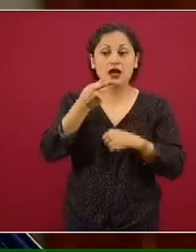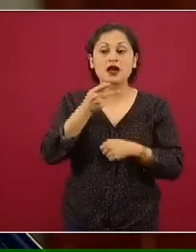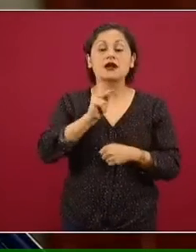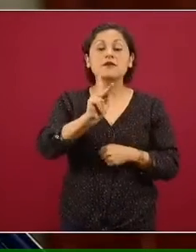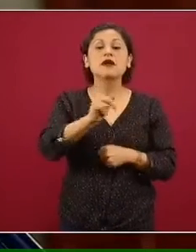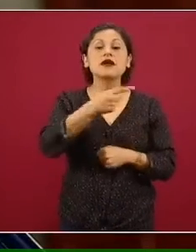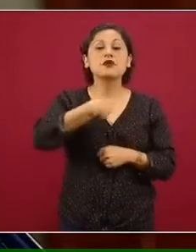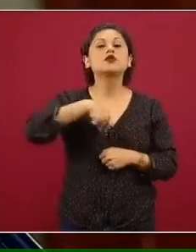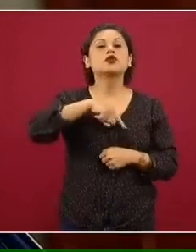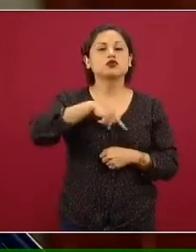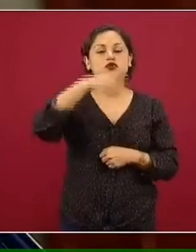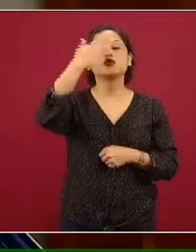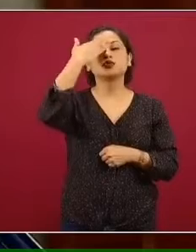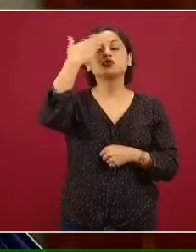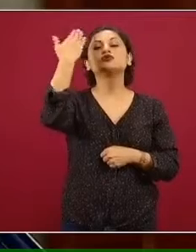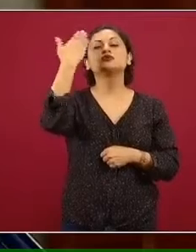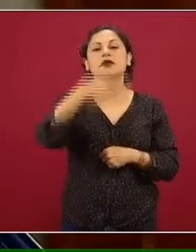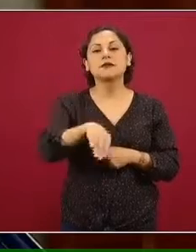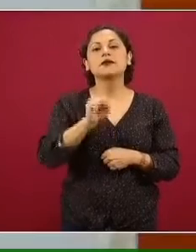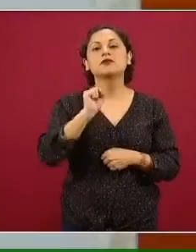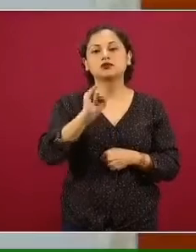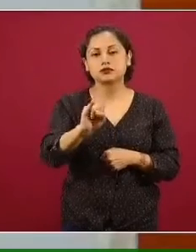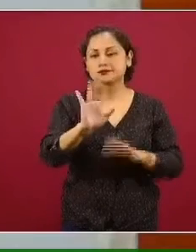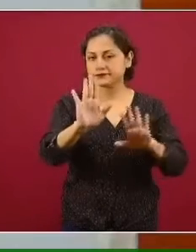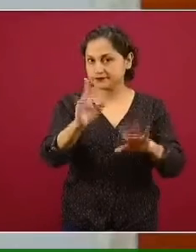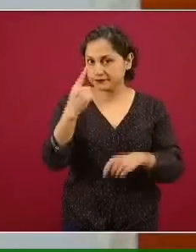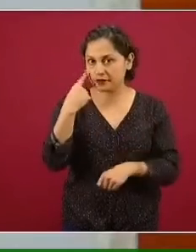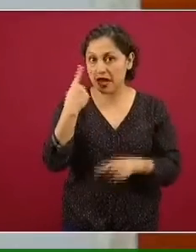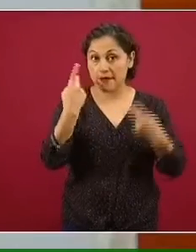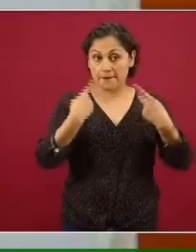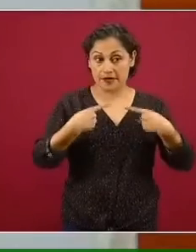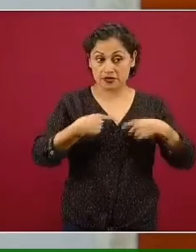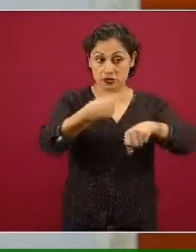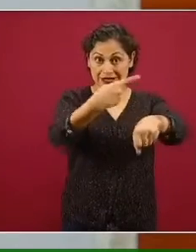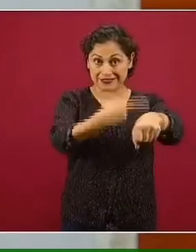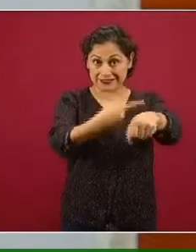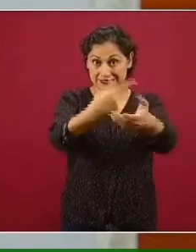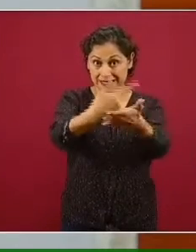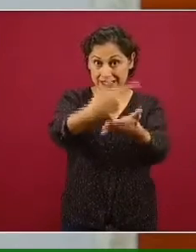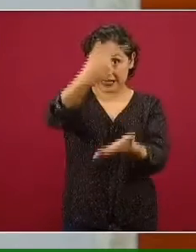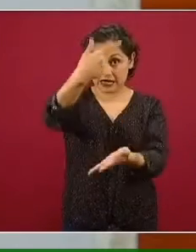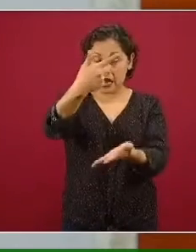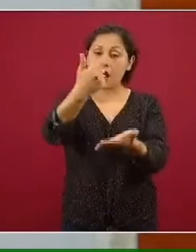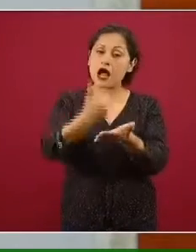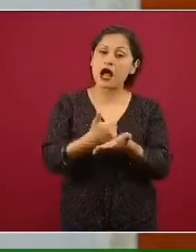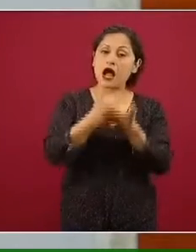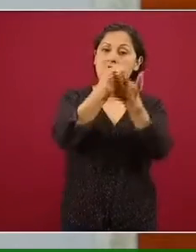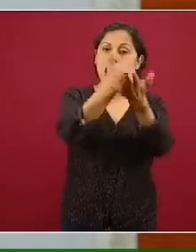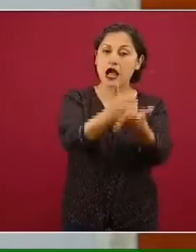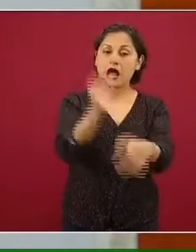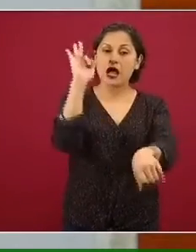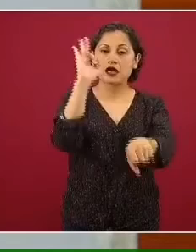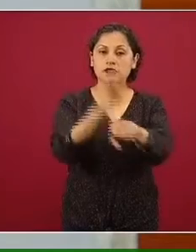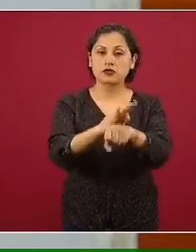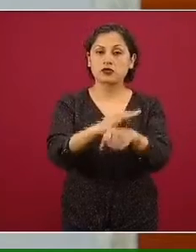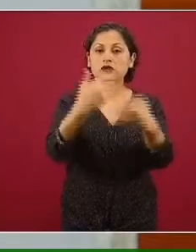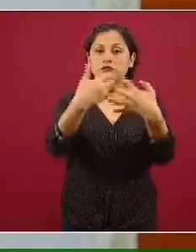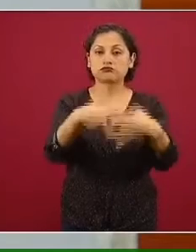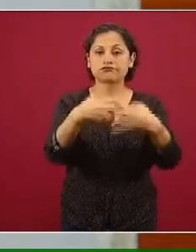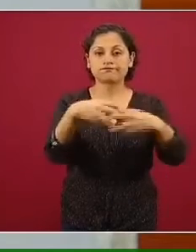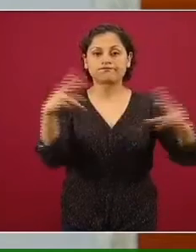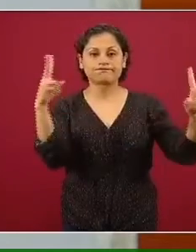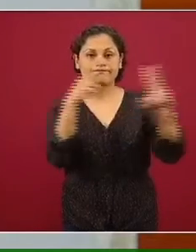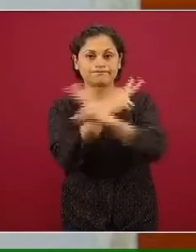casos graves y críticos solo se puede recomendar el soporte respiratorio y hemodinámico en